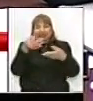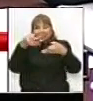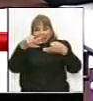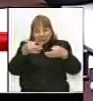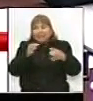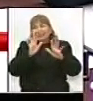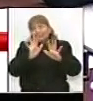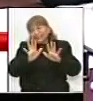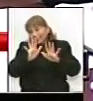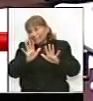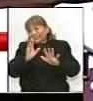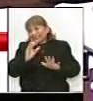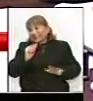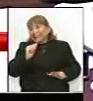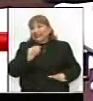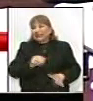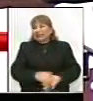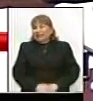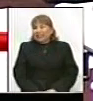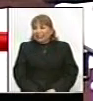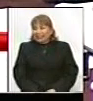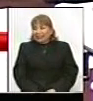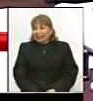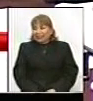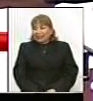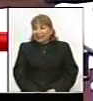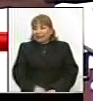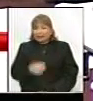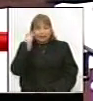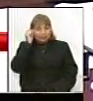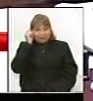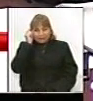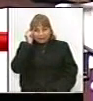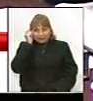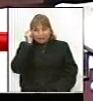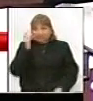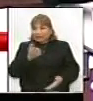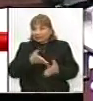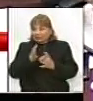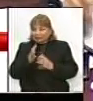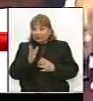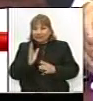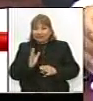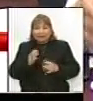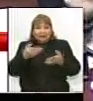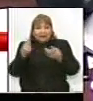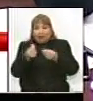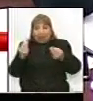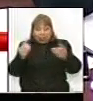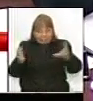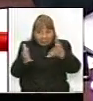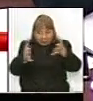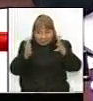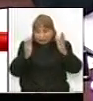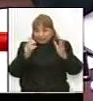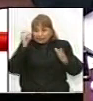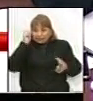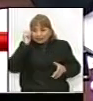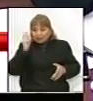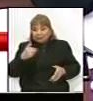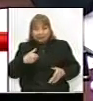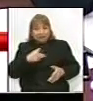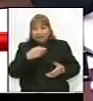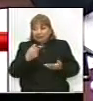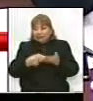sí, congresista Alcorta, le voy a dar, pero yo quiero que esto lo comprendan y luego lo transmitan, porque cuando nos ponen prisa con esto, espero que comprendan que no se